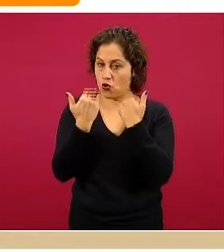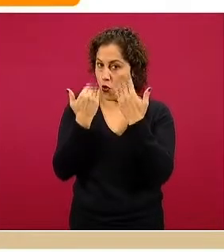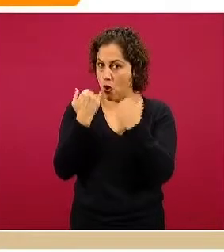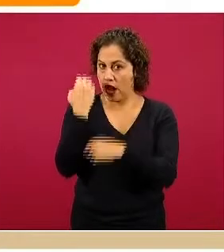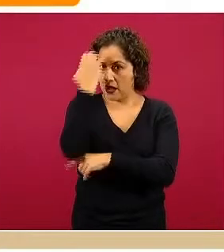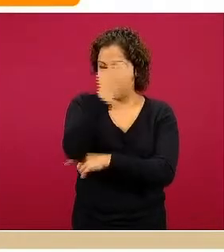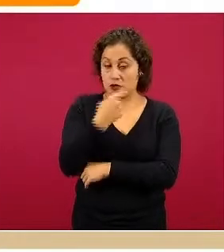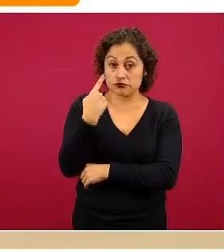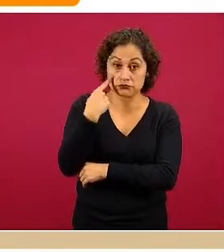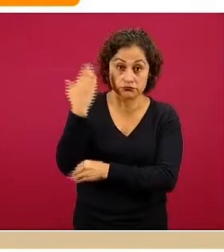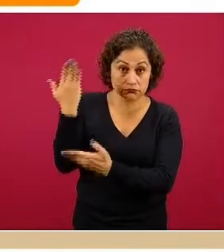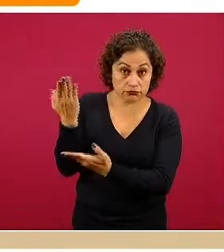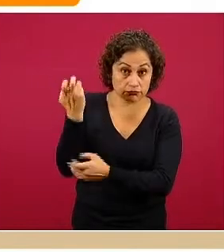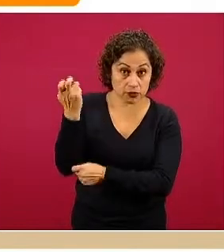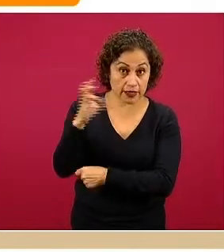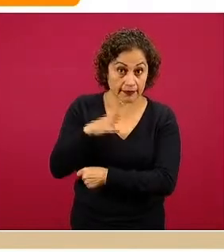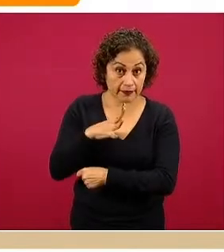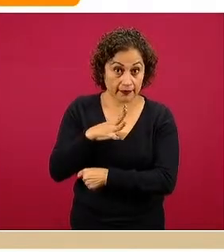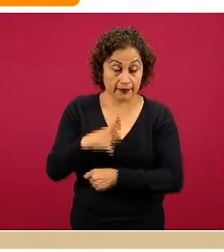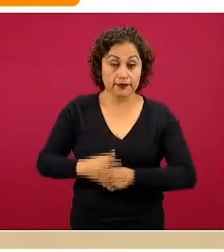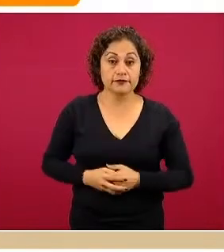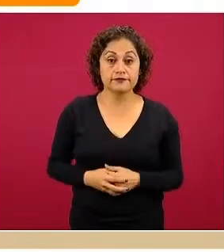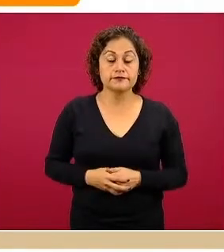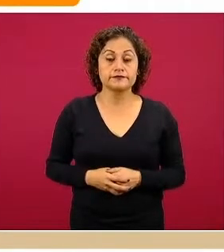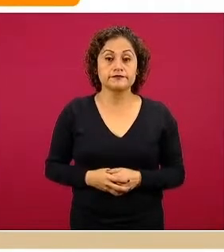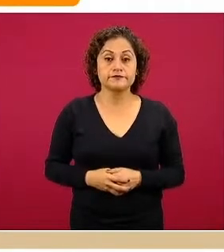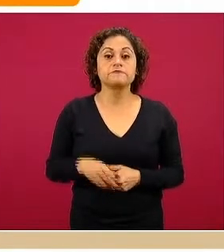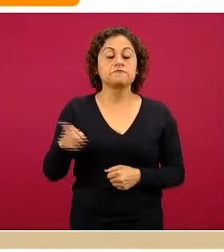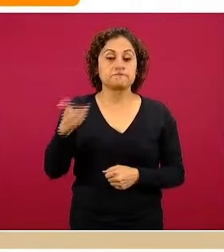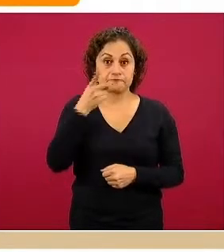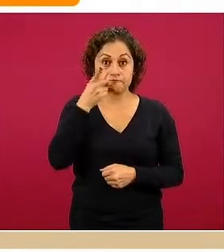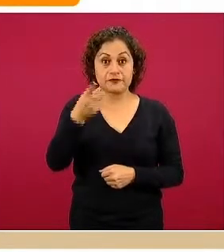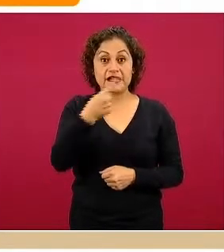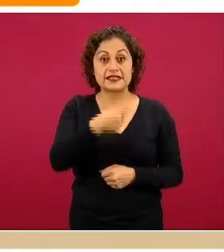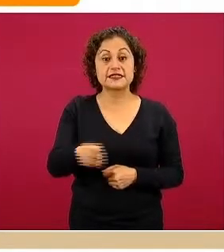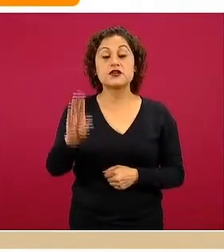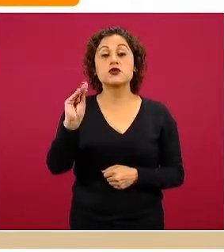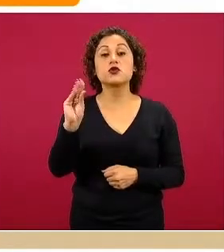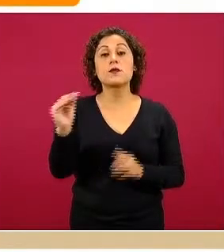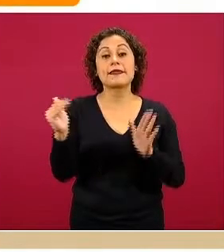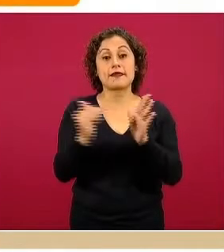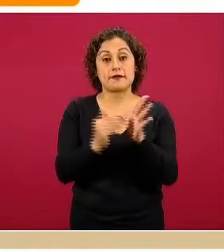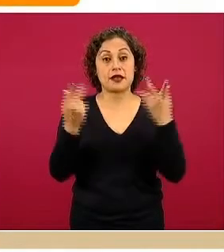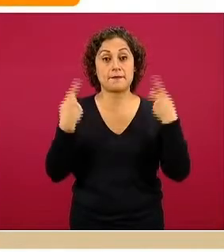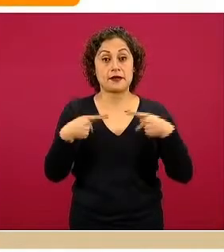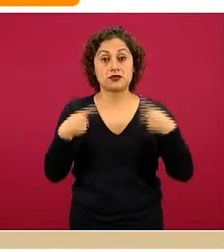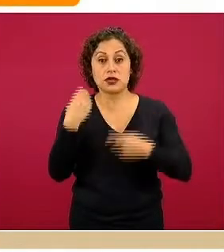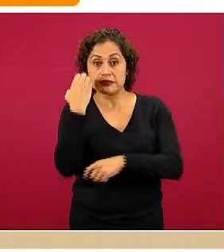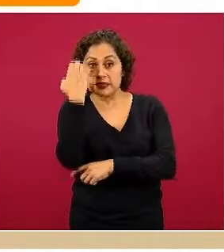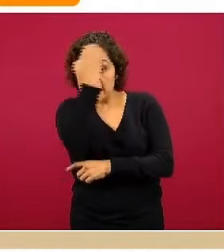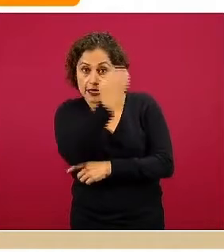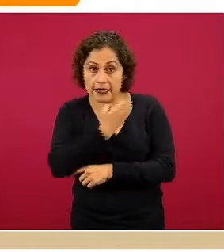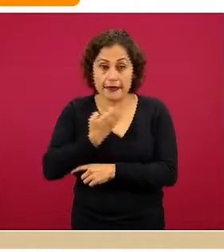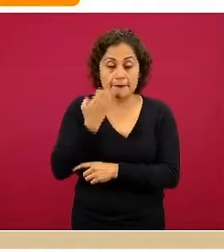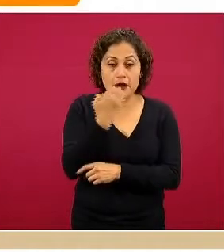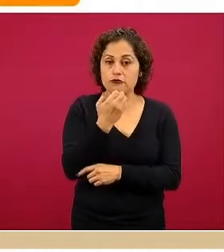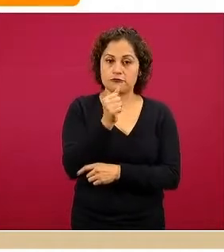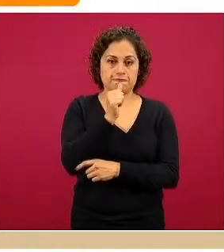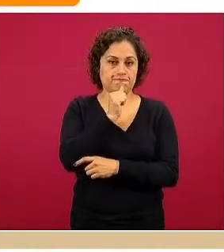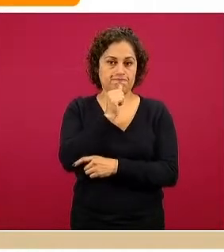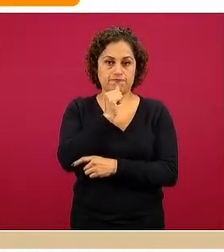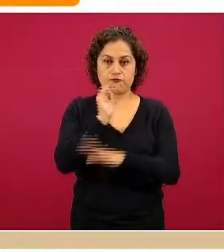como aquí lo podemos ver, como hay 190,000 personas que no tienen muestra, no se les tomó